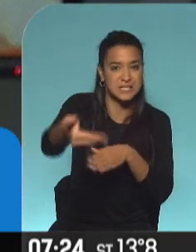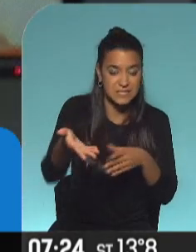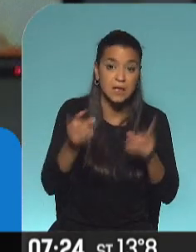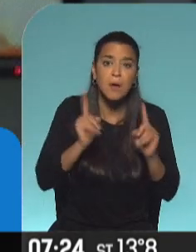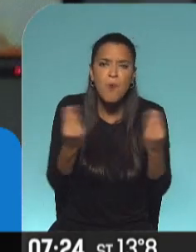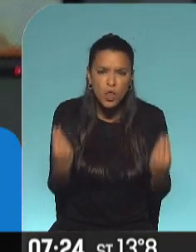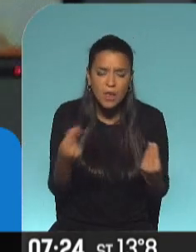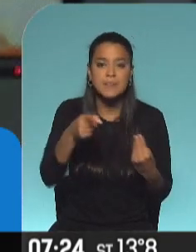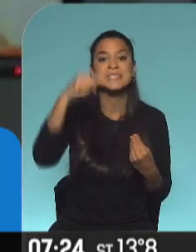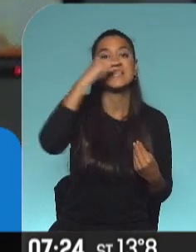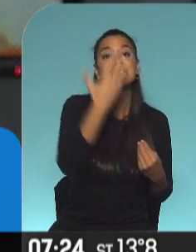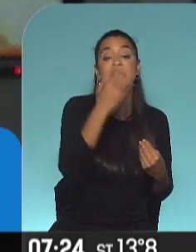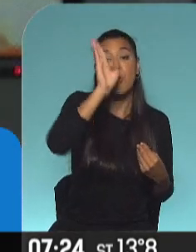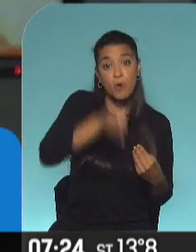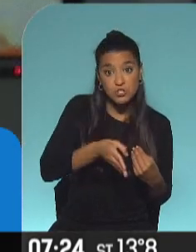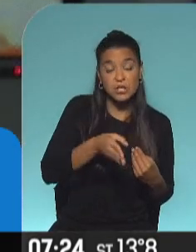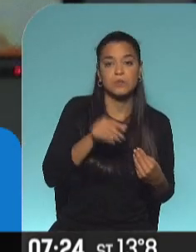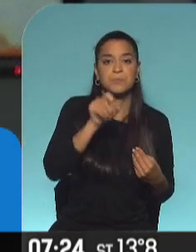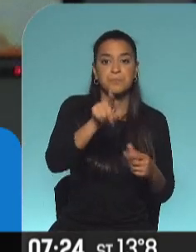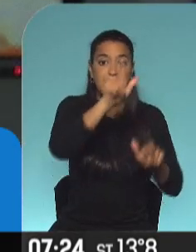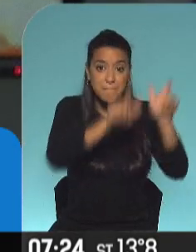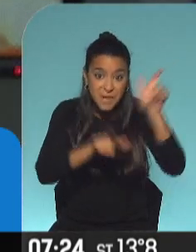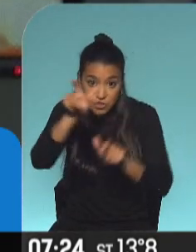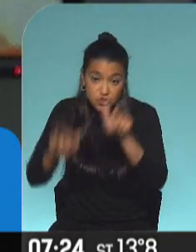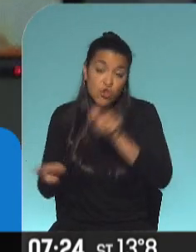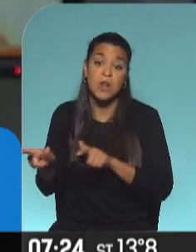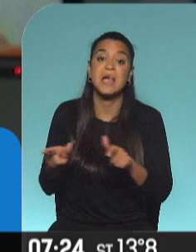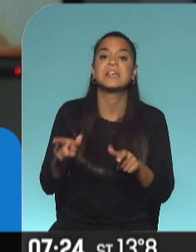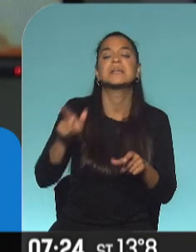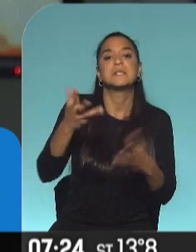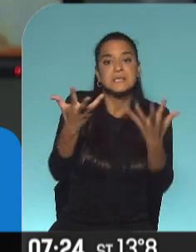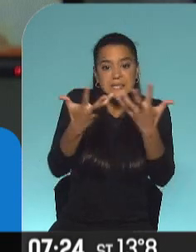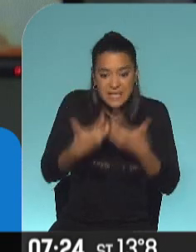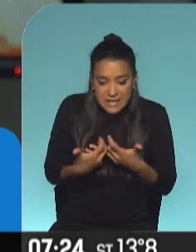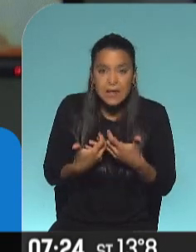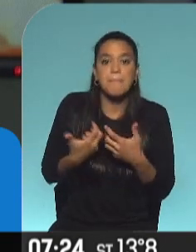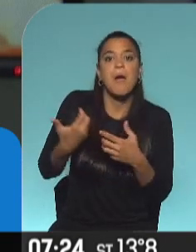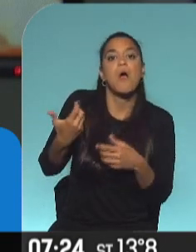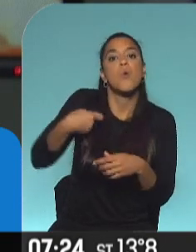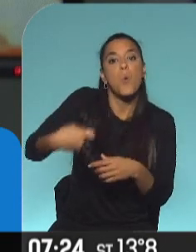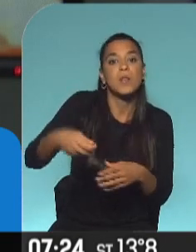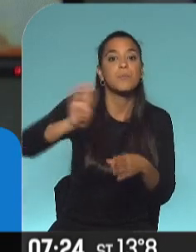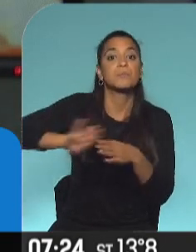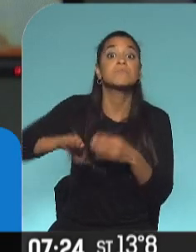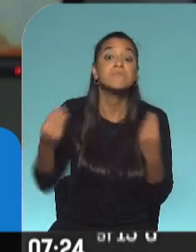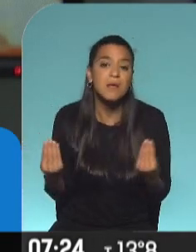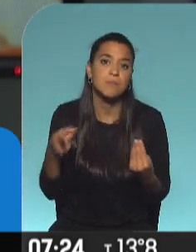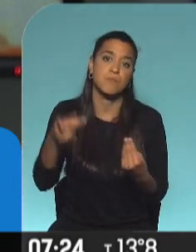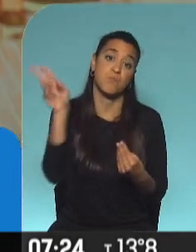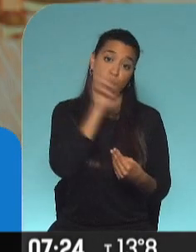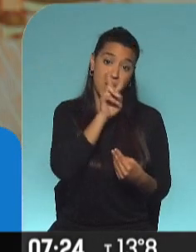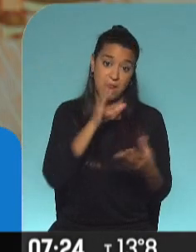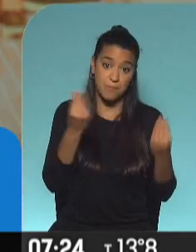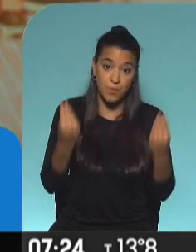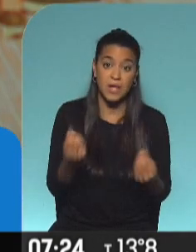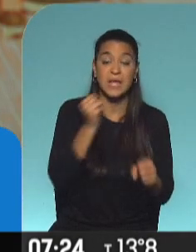Bueno, porque el 75% de las personas que entran al sistema jubilatorio por moratoria son mujeres. Claro, porque en el marco